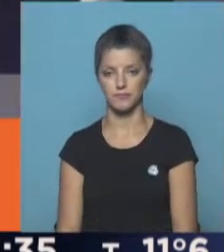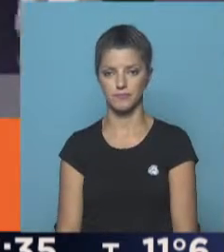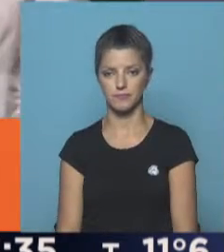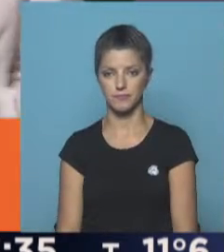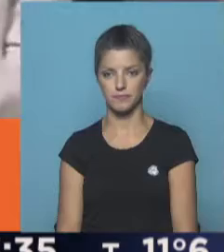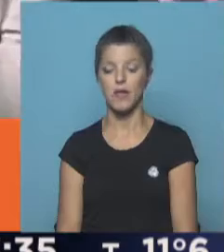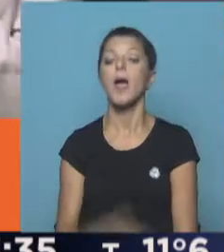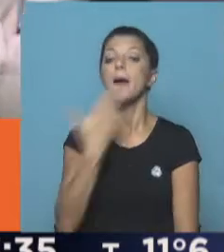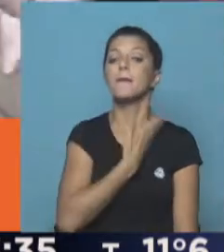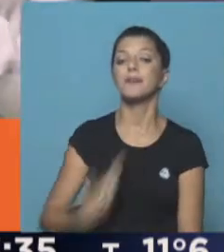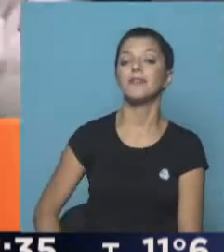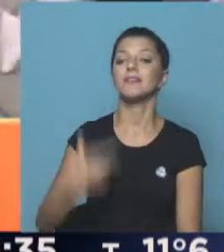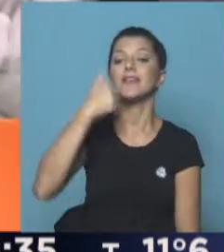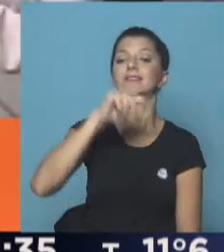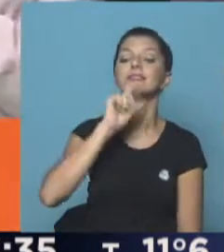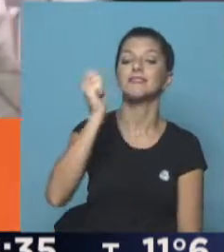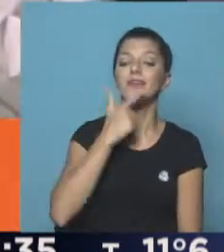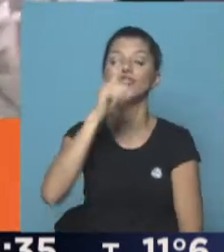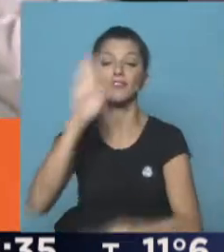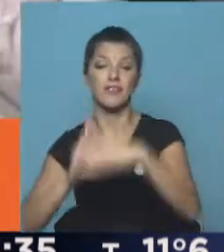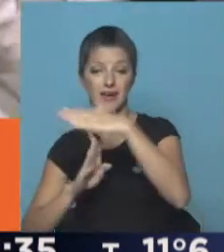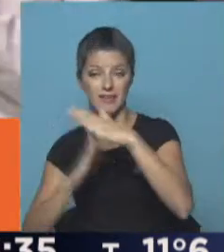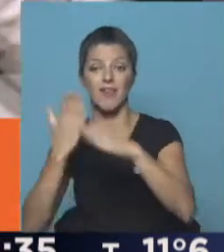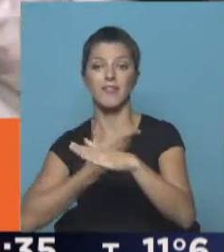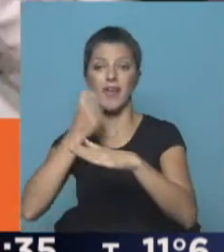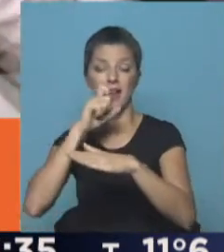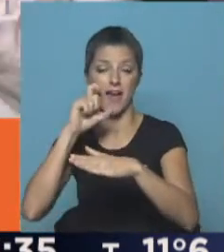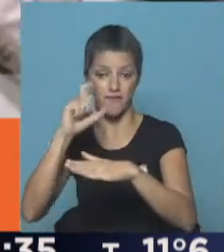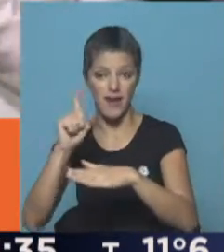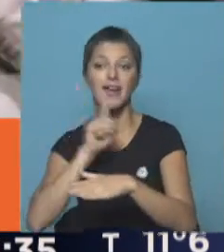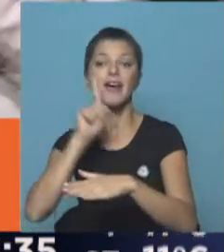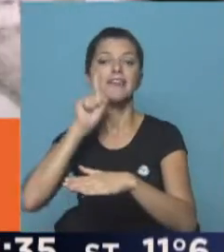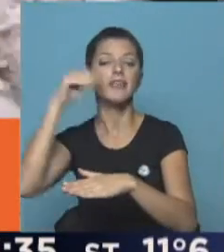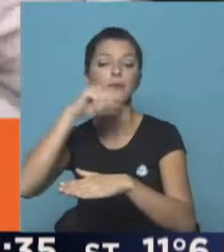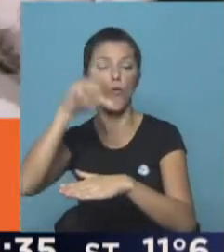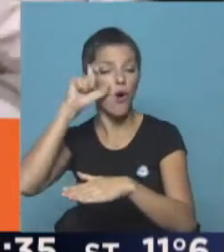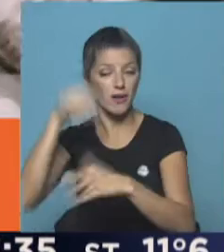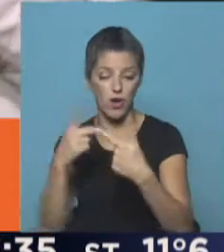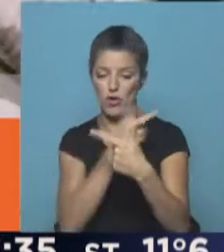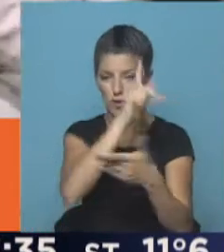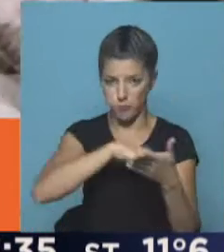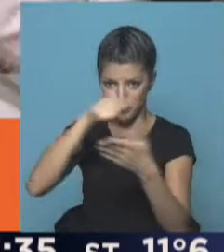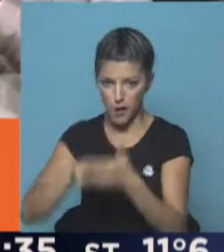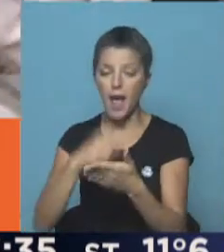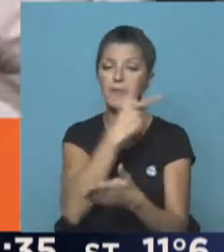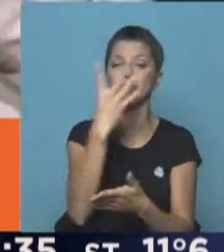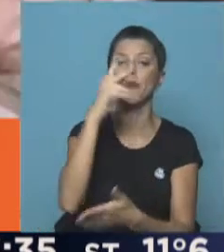por el presidente Juan Manuel Santos y el máximo líder de las FARC, Timo León Jiménez, el 24 de noviembre de